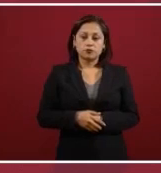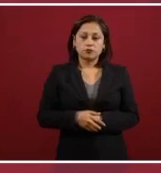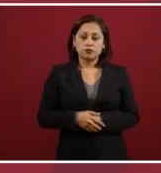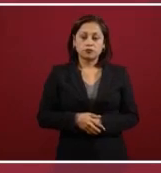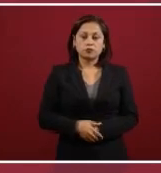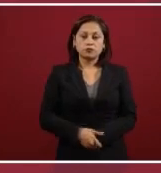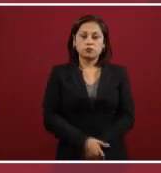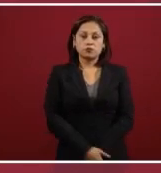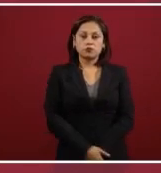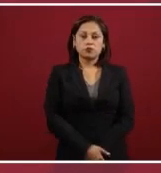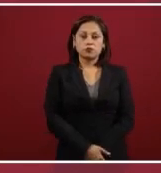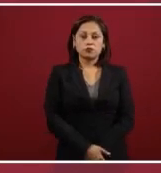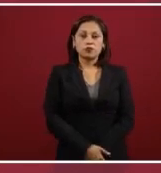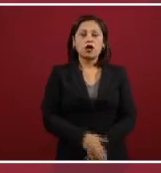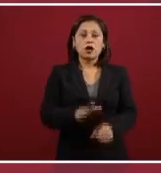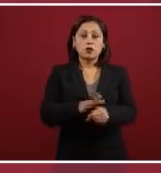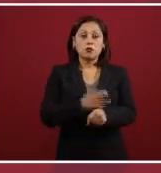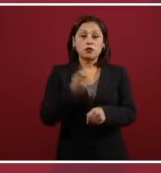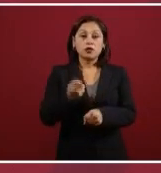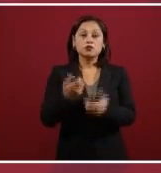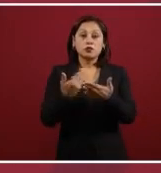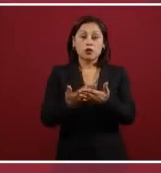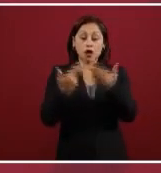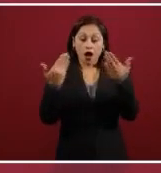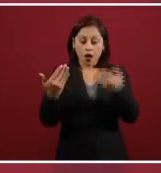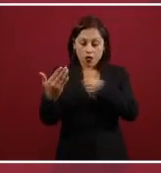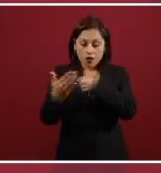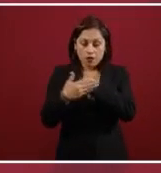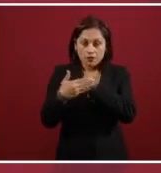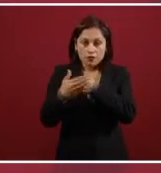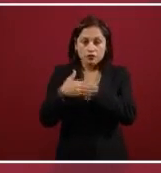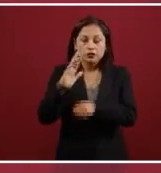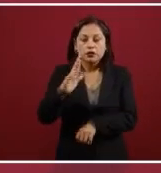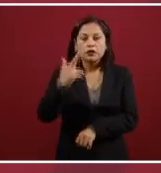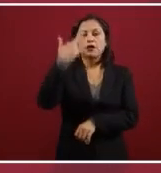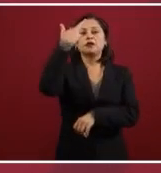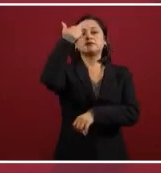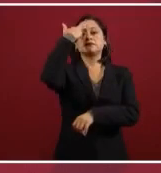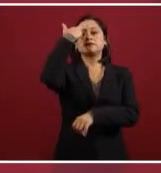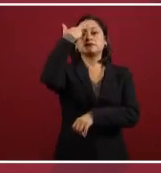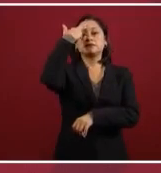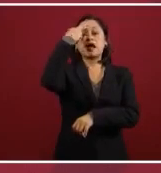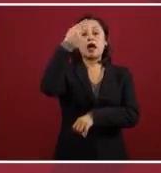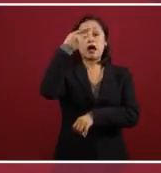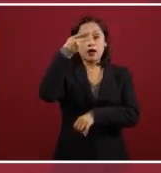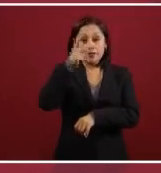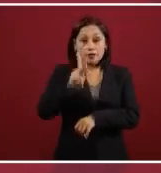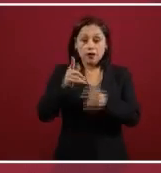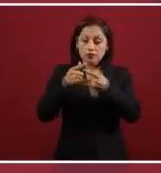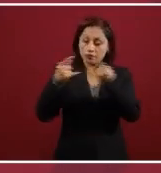que recordar la revolución y entender